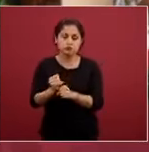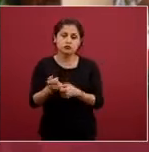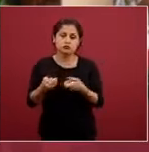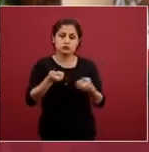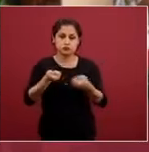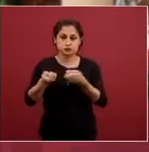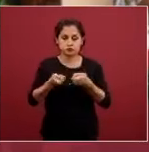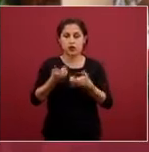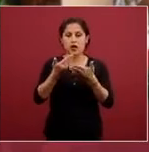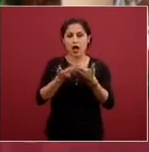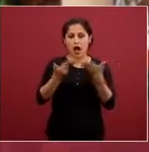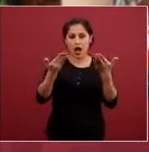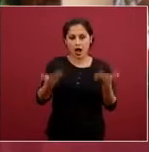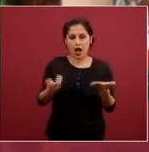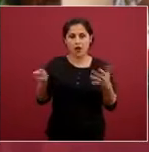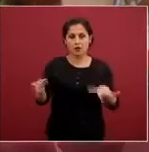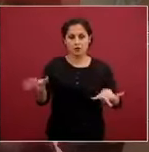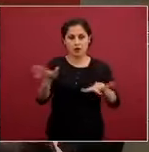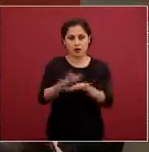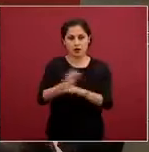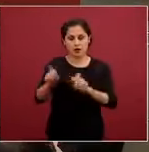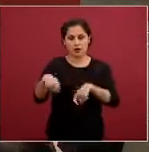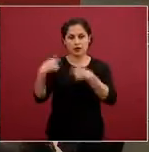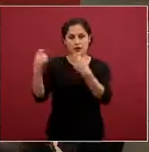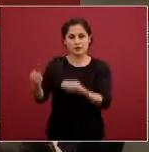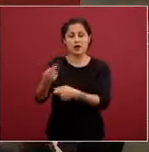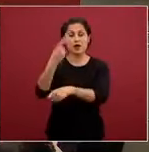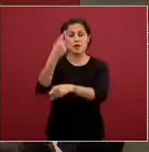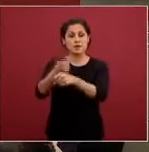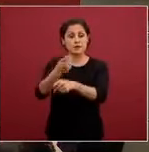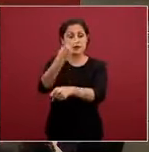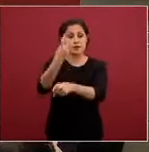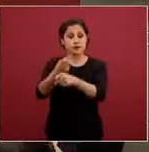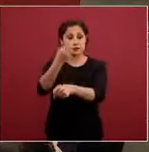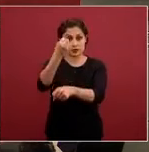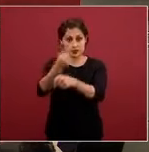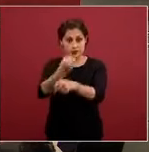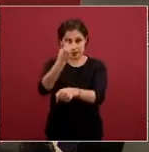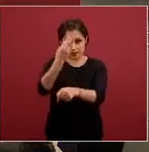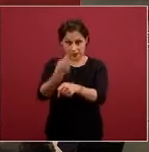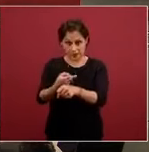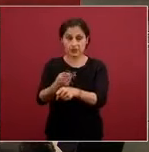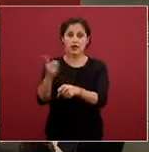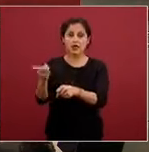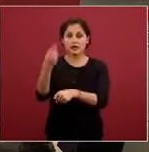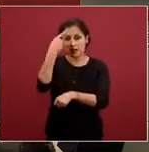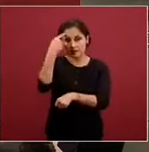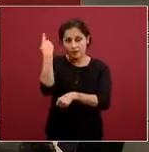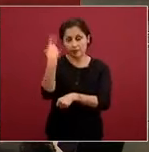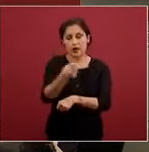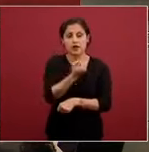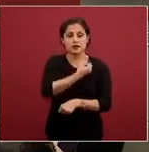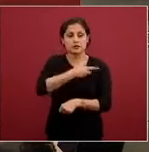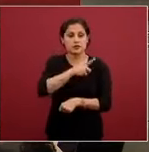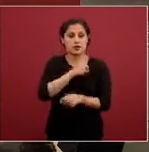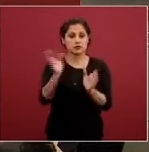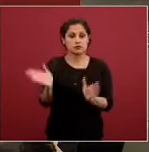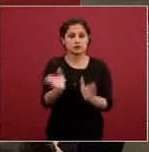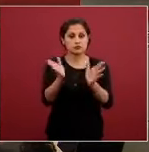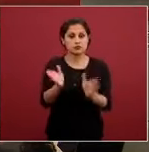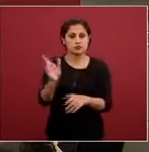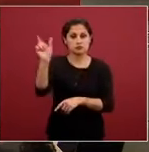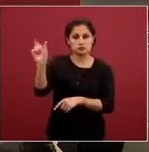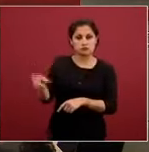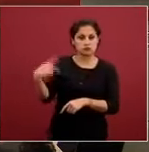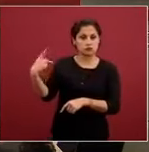convierte en la primera subsecretaria de Prevención y Promoción. Es una profesional también estupenda, muy comprometida, muy competente.